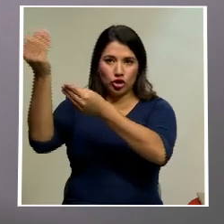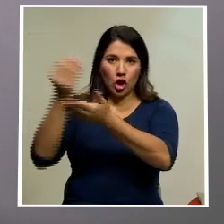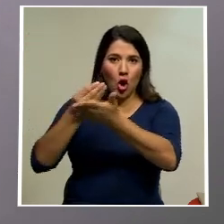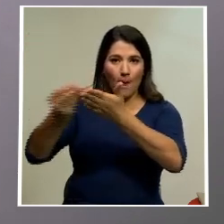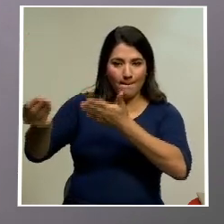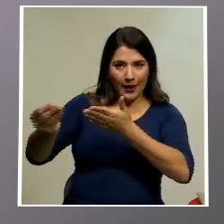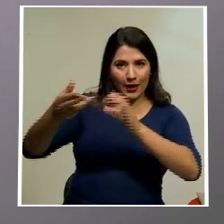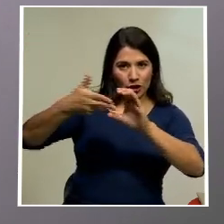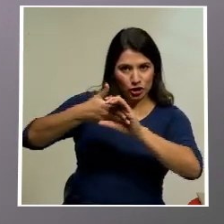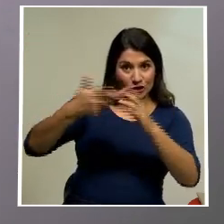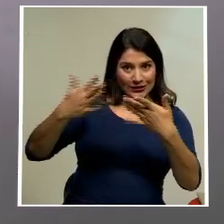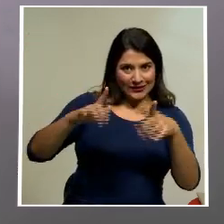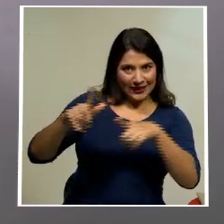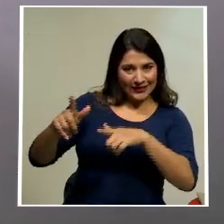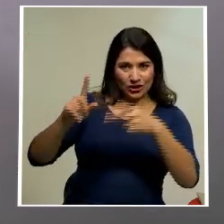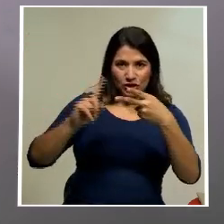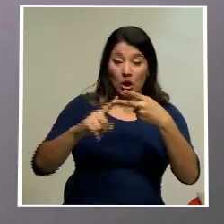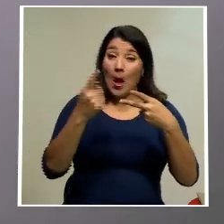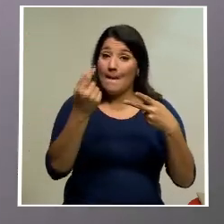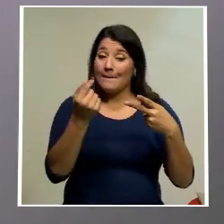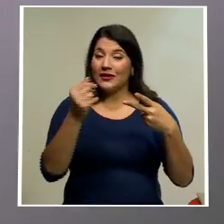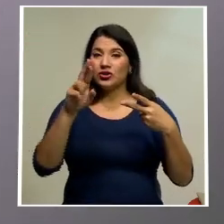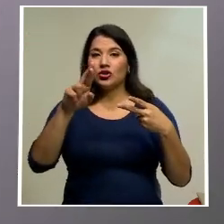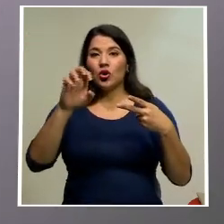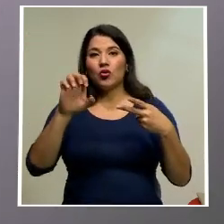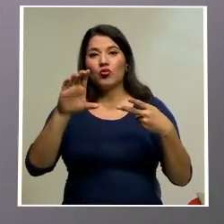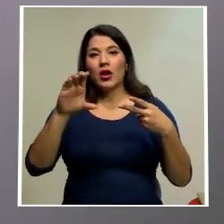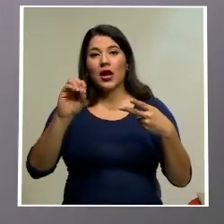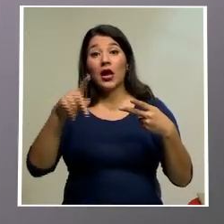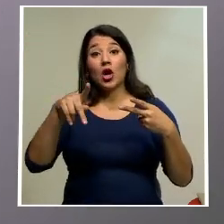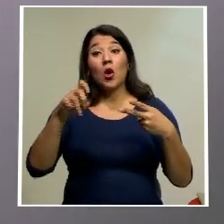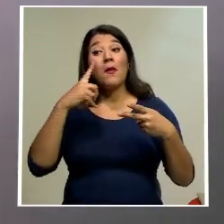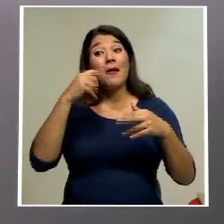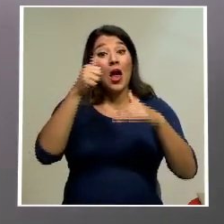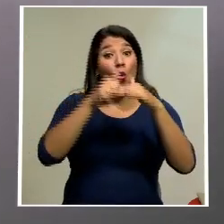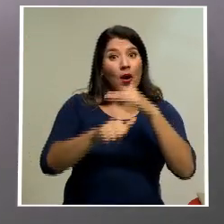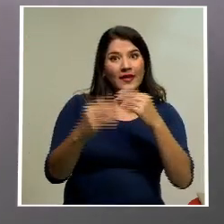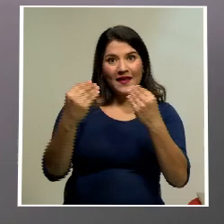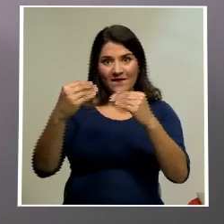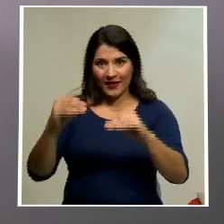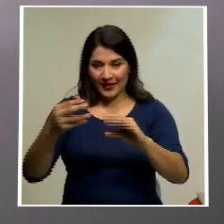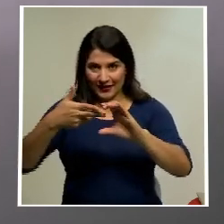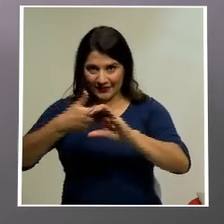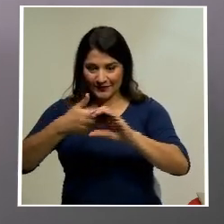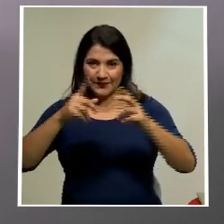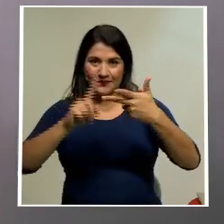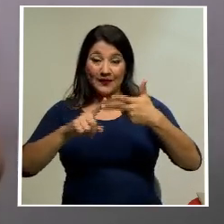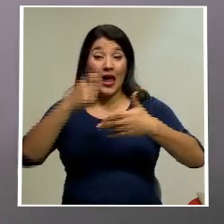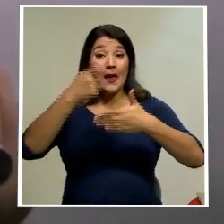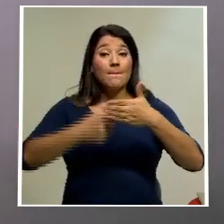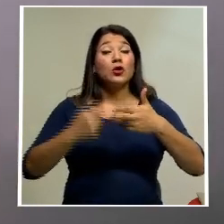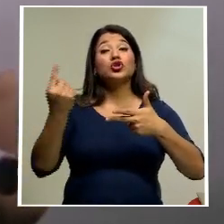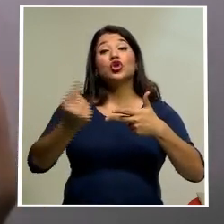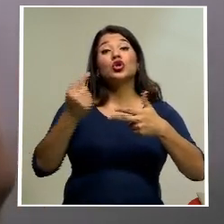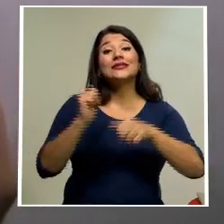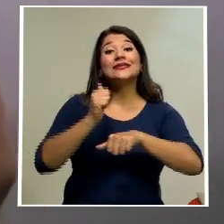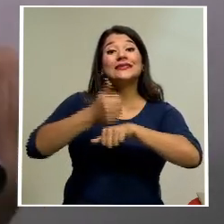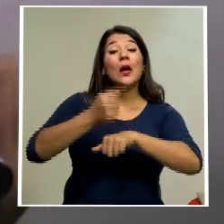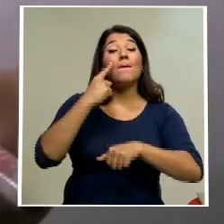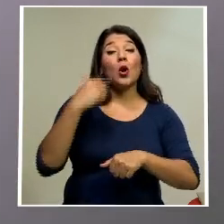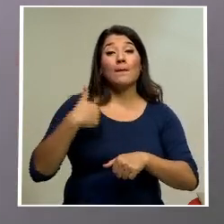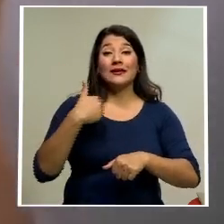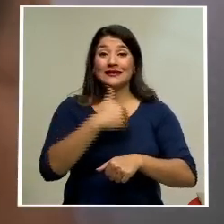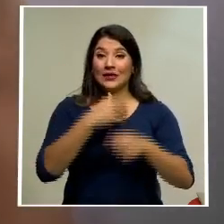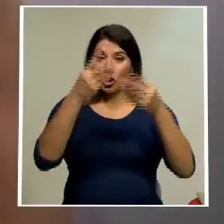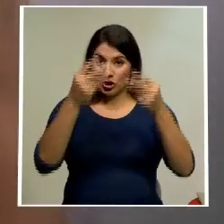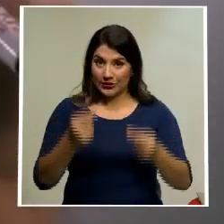terminado, los costos de recope por almacenar y comercializar el producto, el impuesto único que establece el Ministerio de